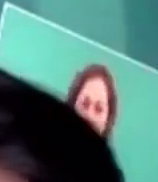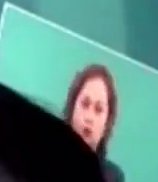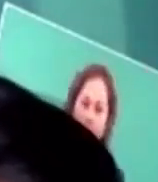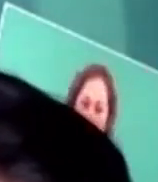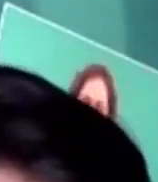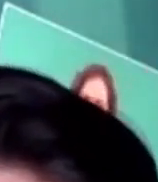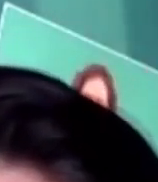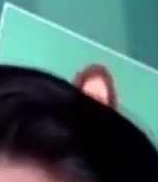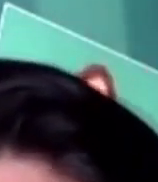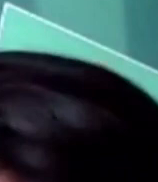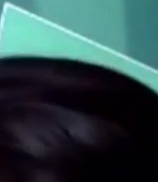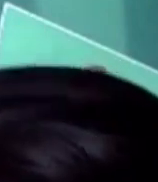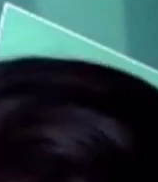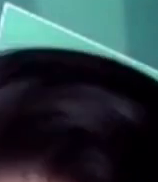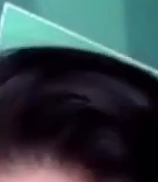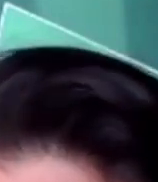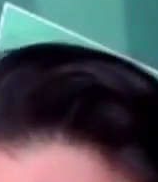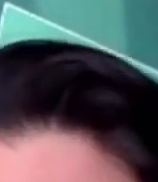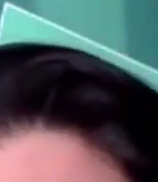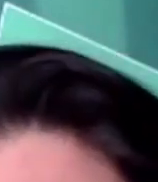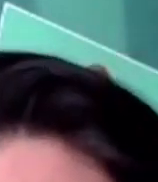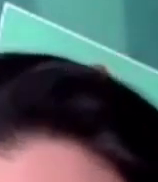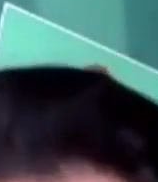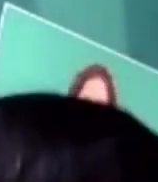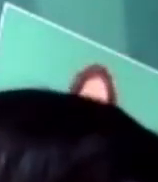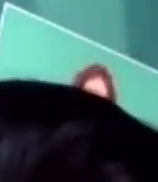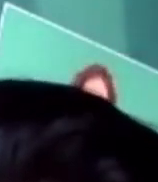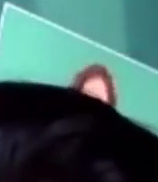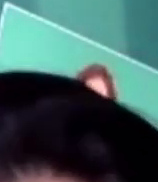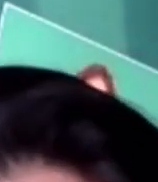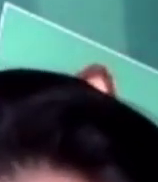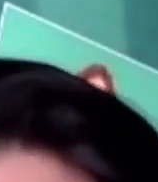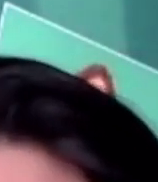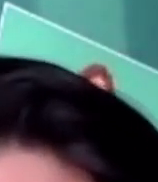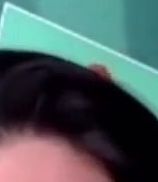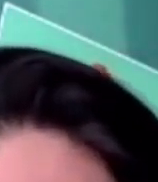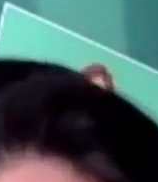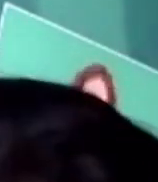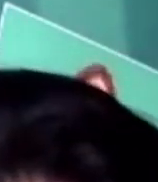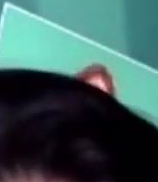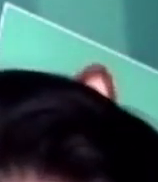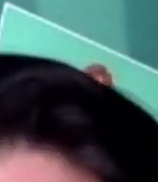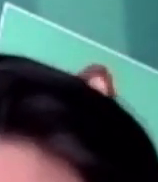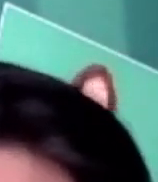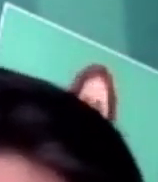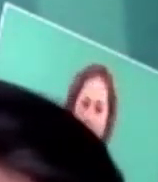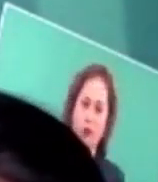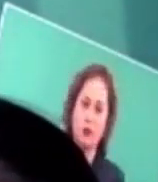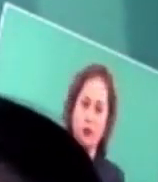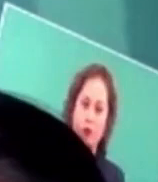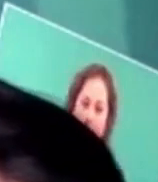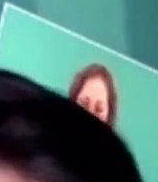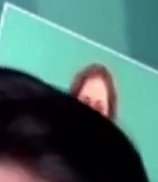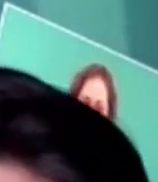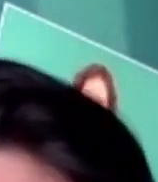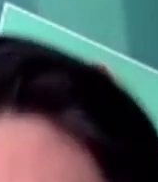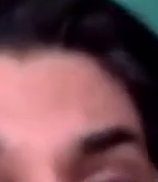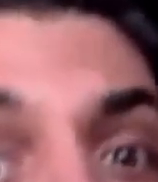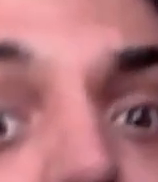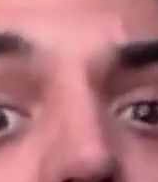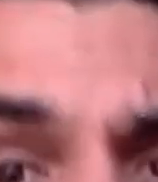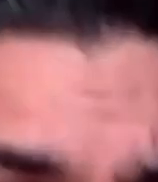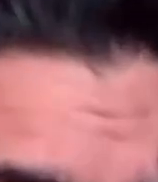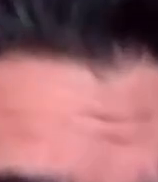quiere todo el poder. Detrás de esa declaración, de veras que debería analizarse con lupa psicoanalítica, porque lo que están diciendo en realidad